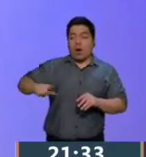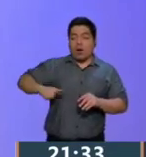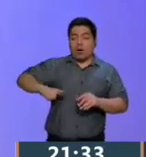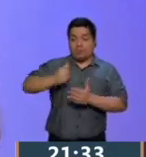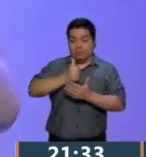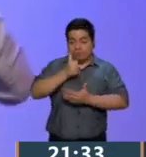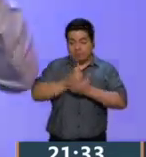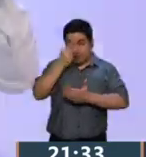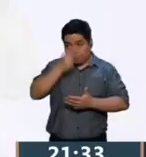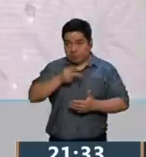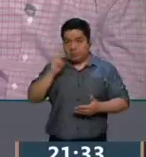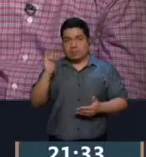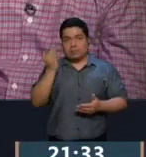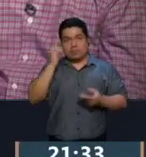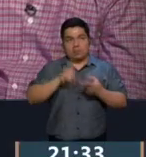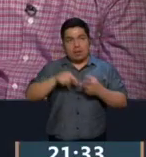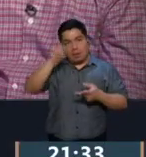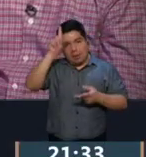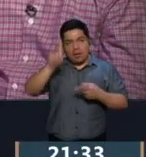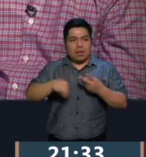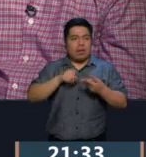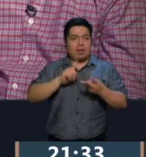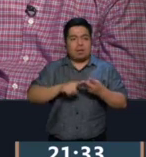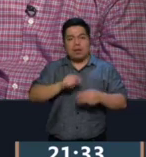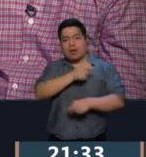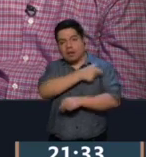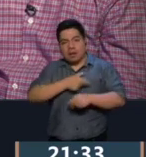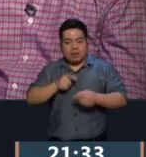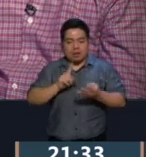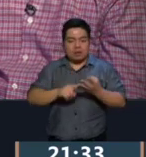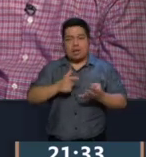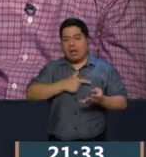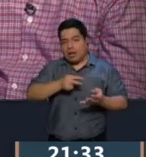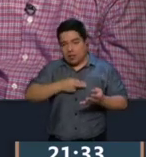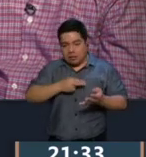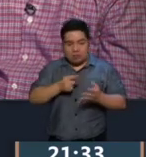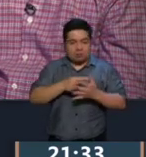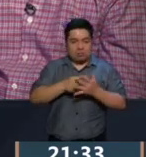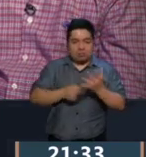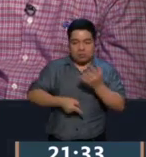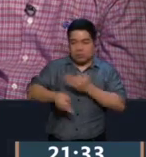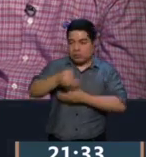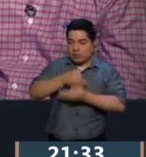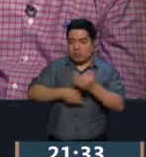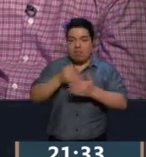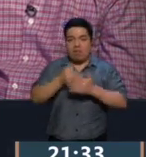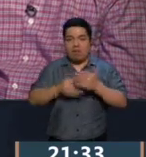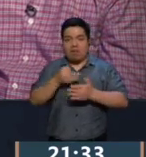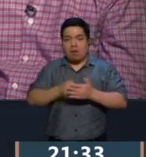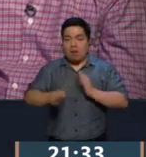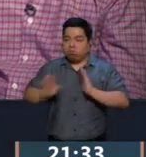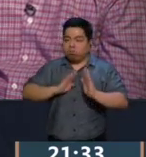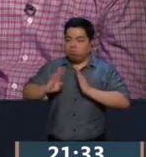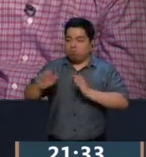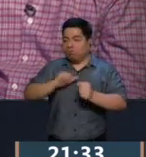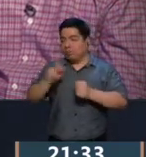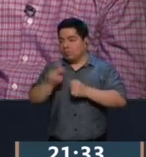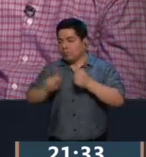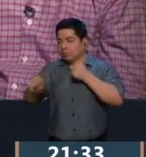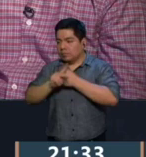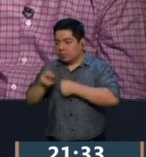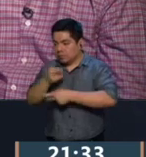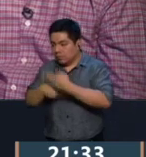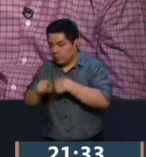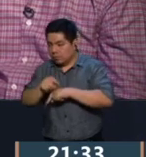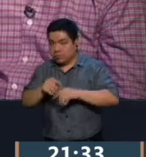ciudad, gobierno federal, la Marina, Protección Civil, la Guardia Nacional, casi nomás faltó que llegara un ejército de otro país, llegó